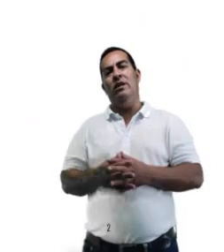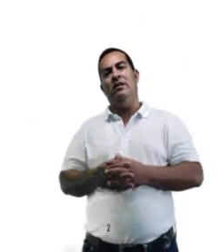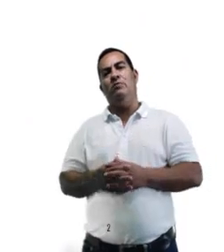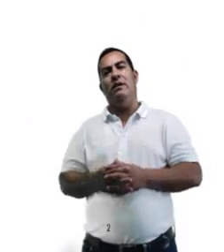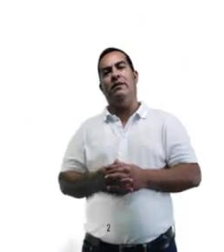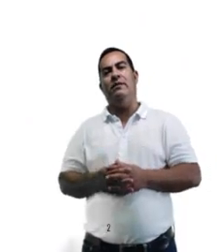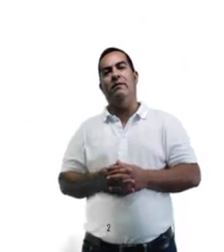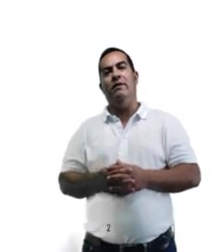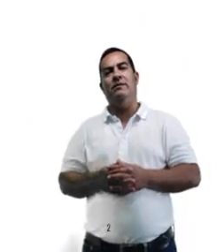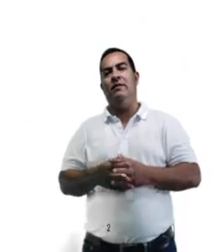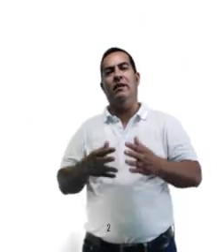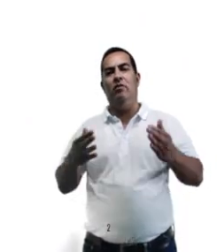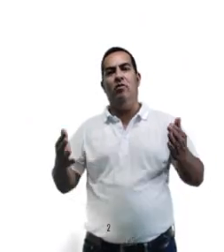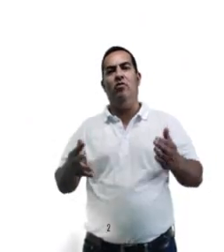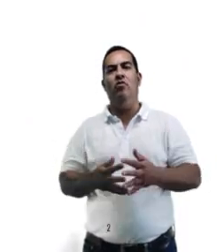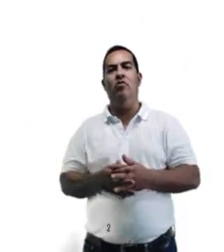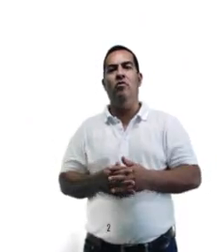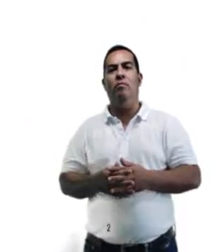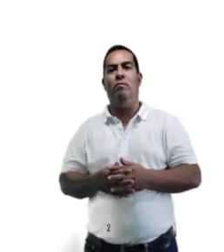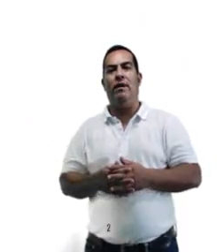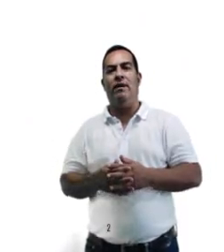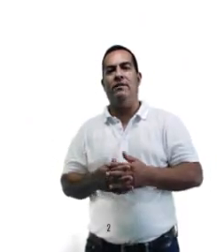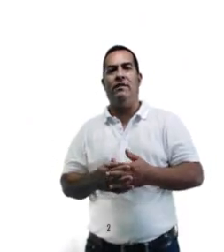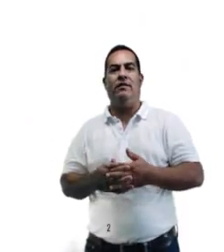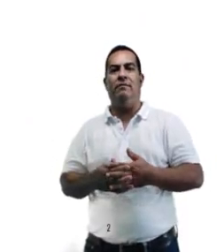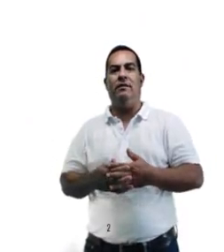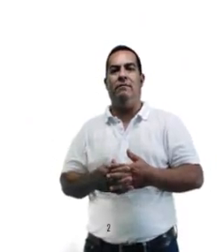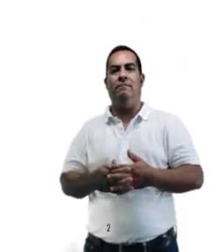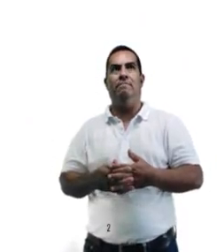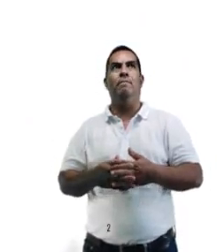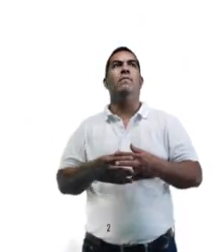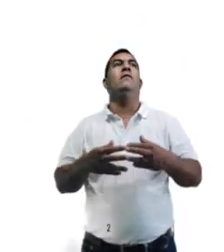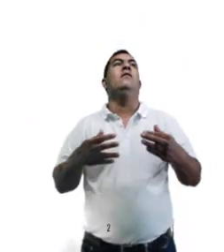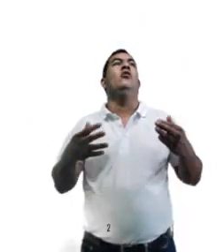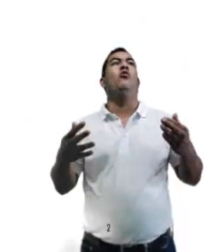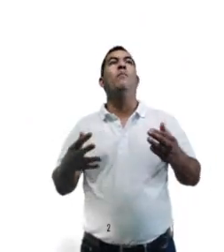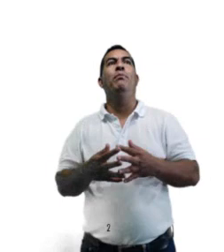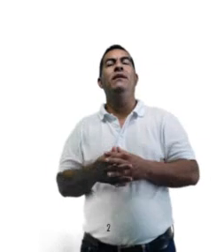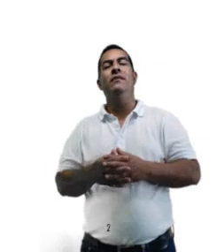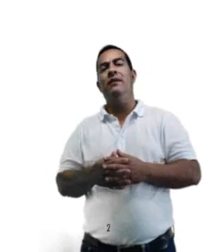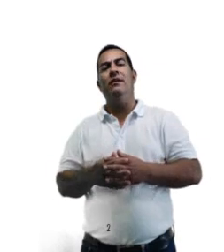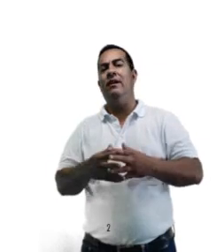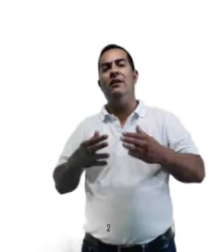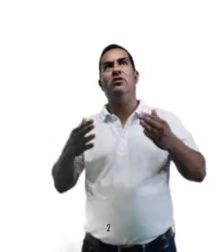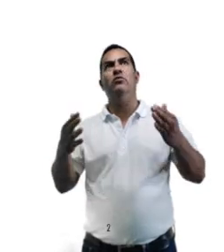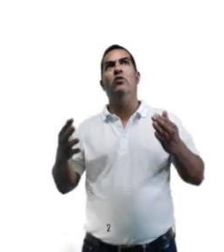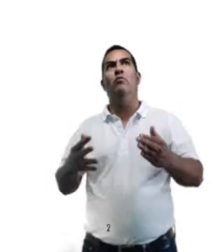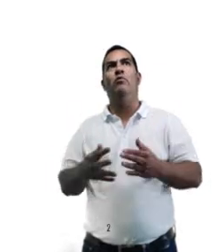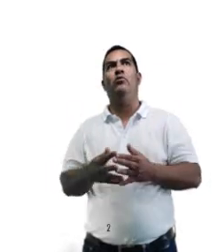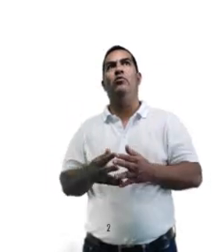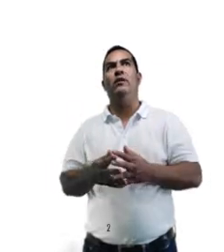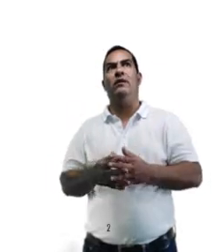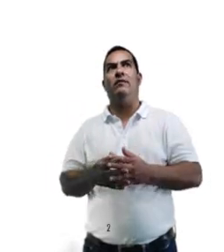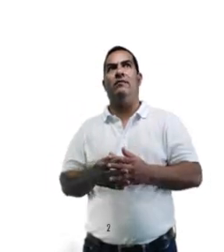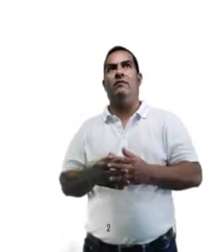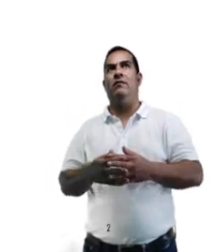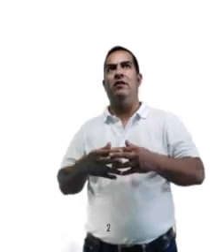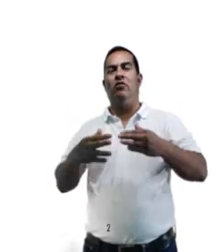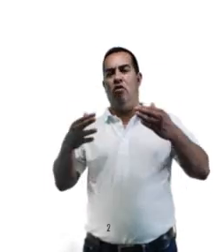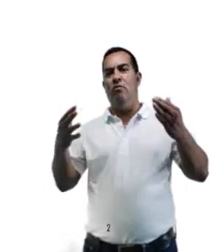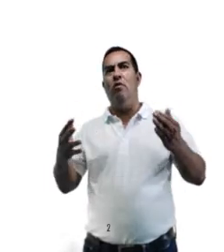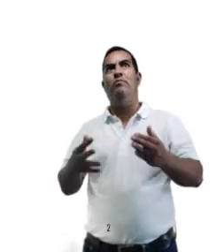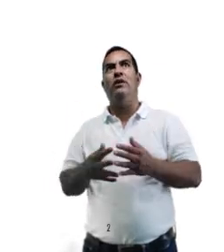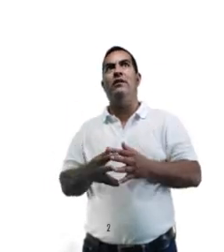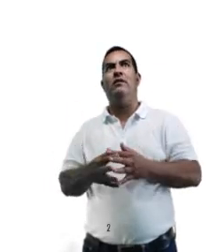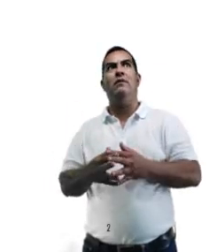¿Cuáles son las expectativas de logro para este tema? ¿Comprenden qué es una oportunidad